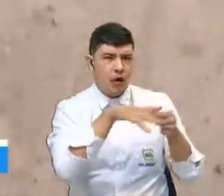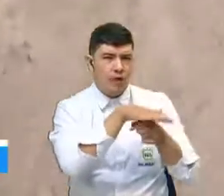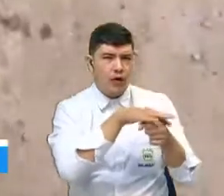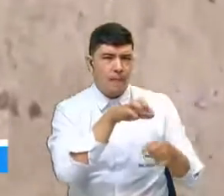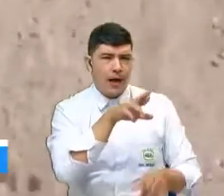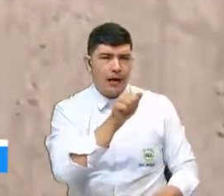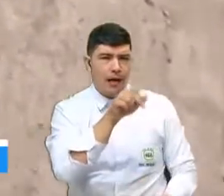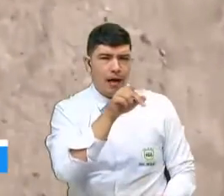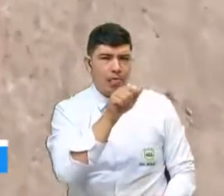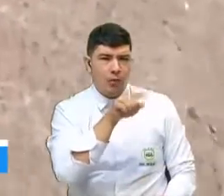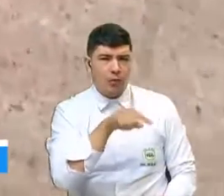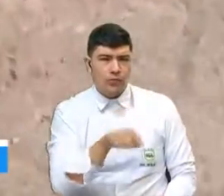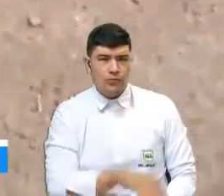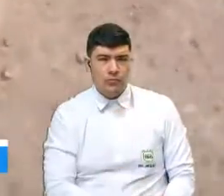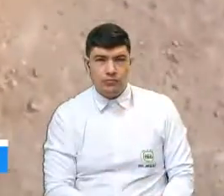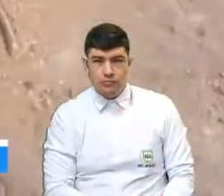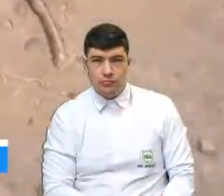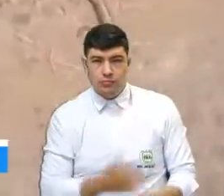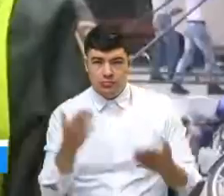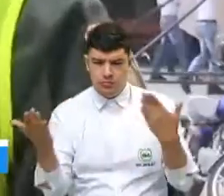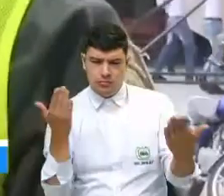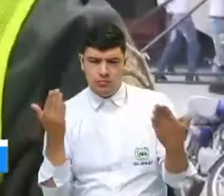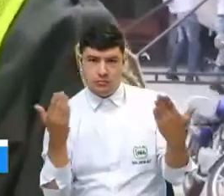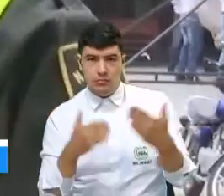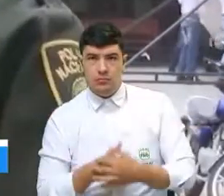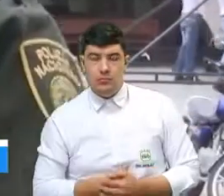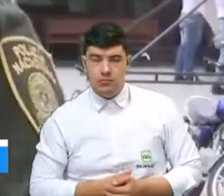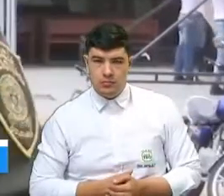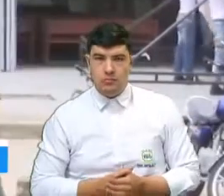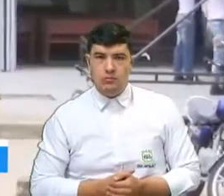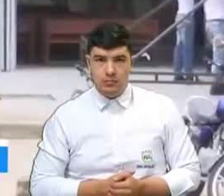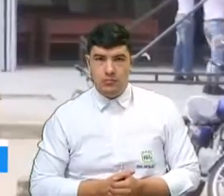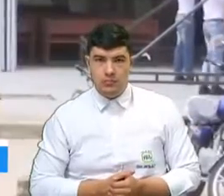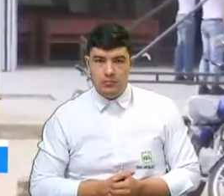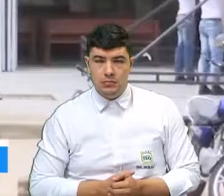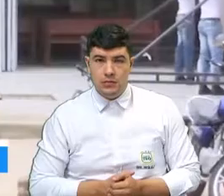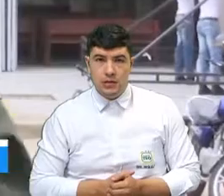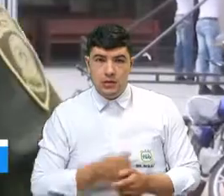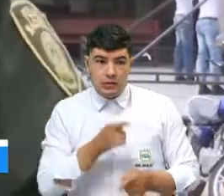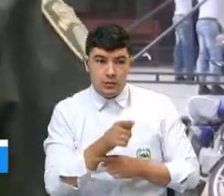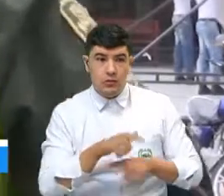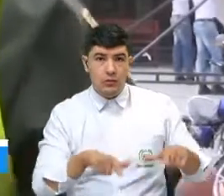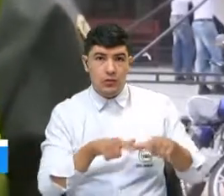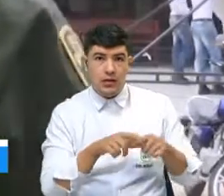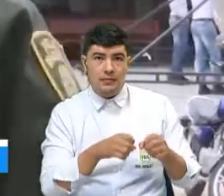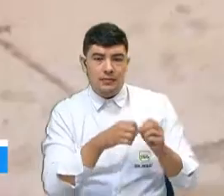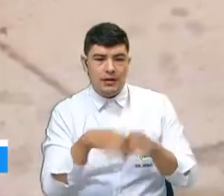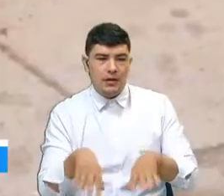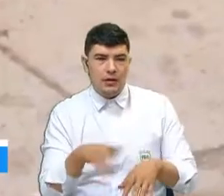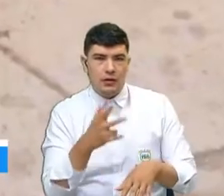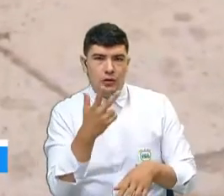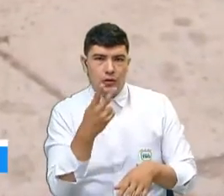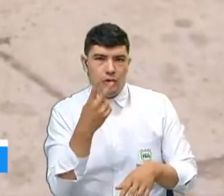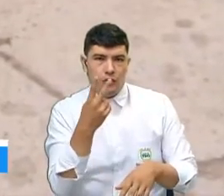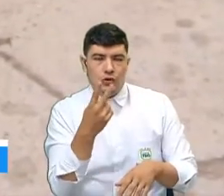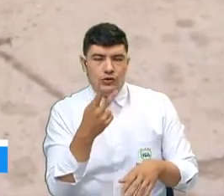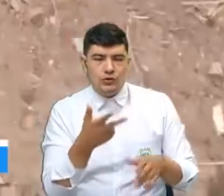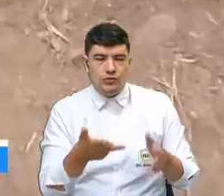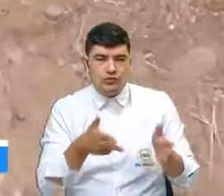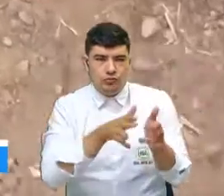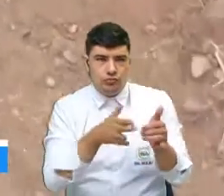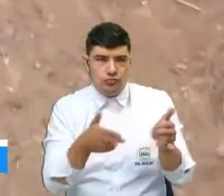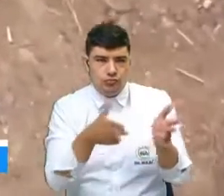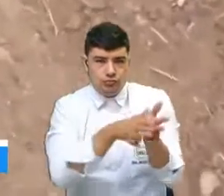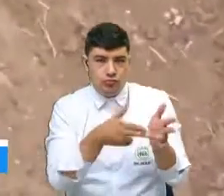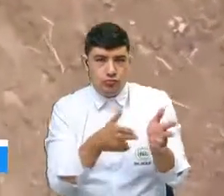quedan dos revólveres uno negro calibre 38 largo y uno plateado la pareja de ladrones que